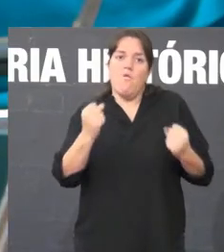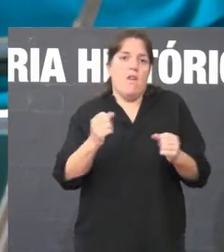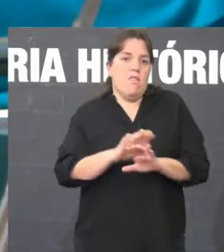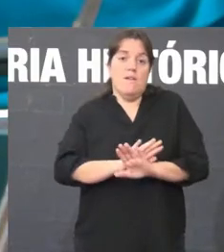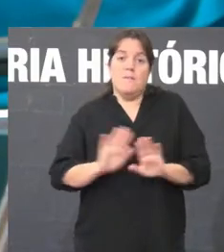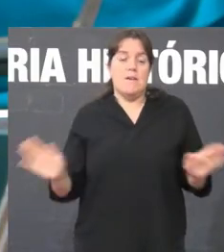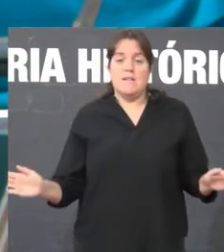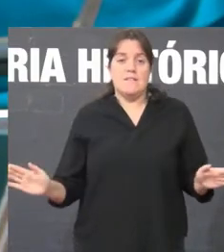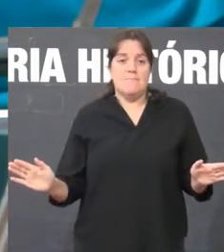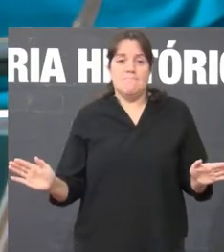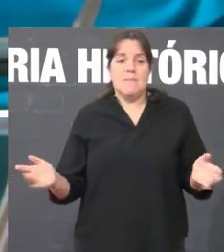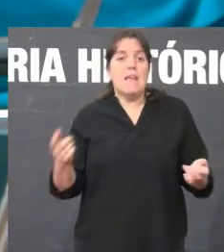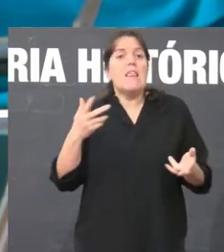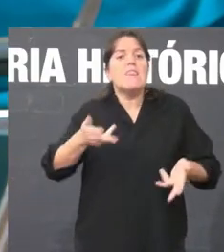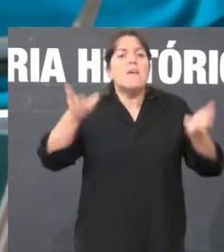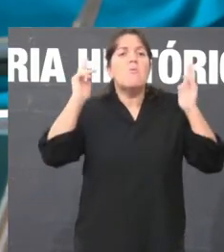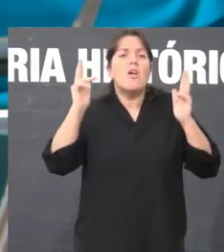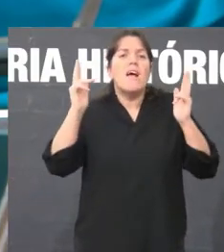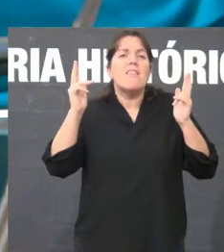Y la democracia,